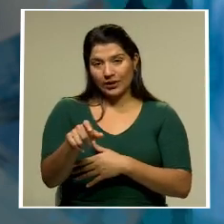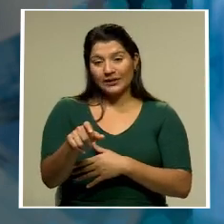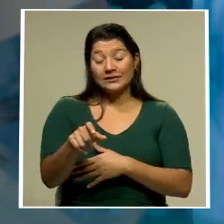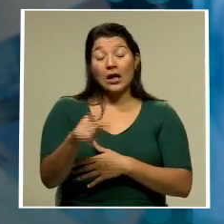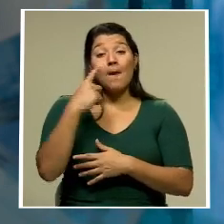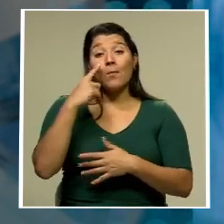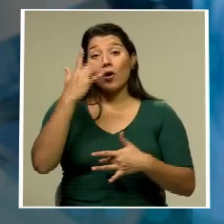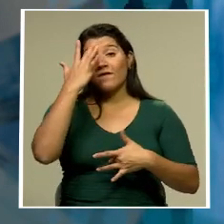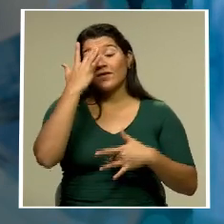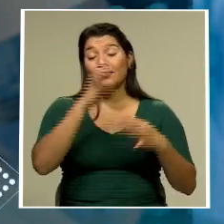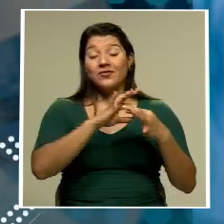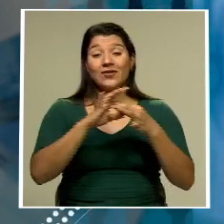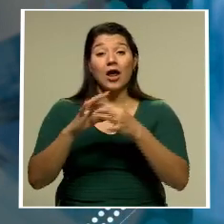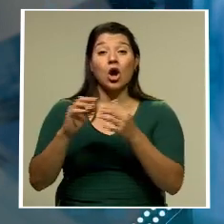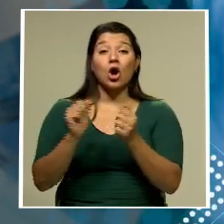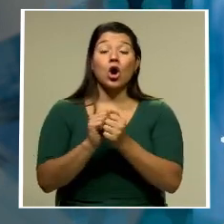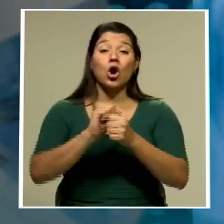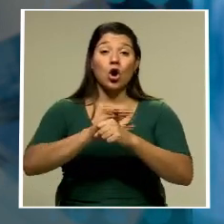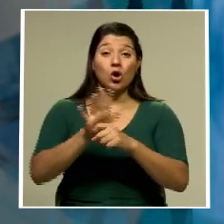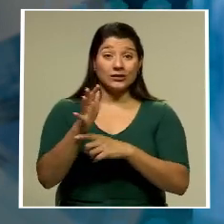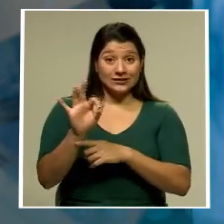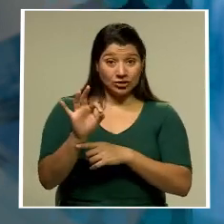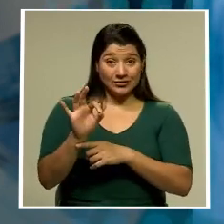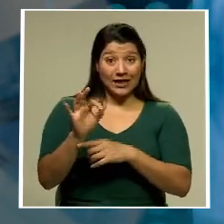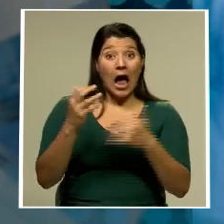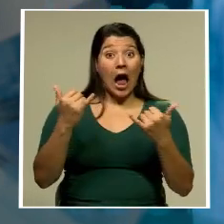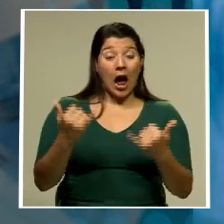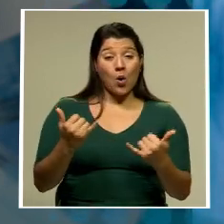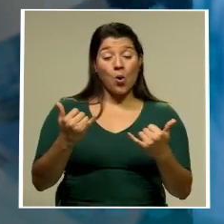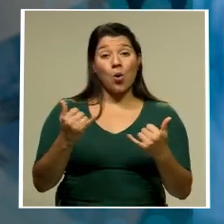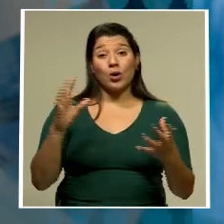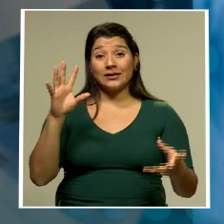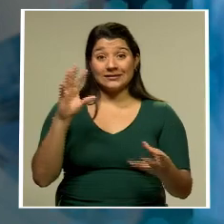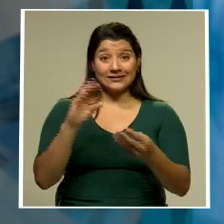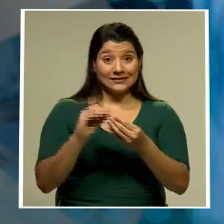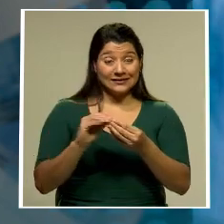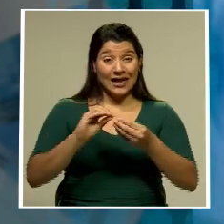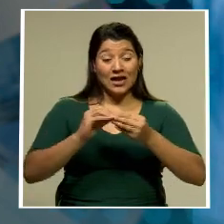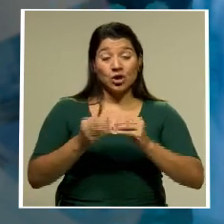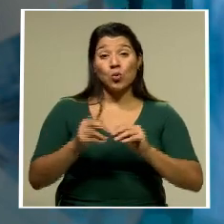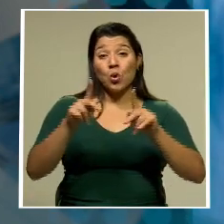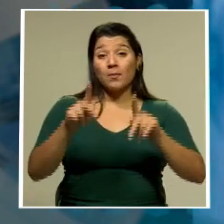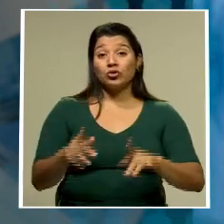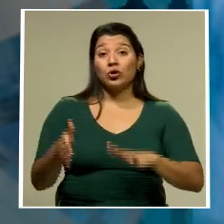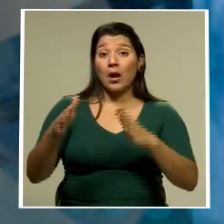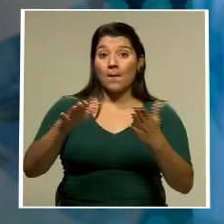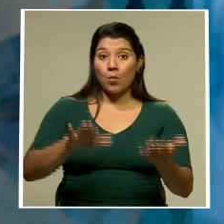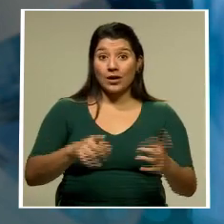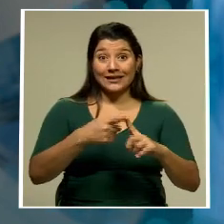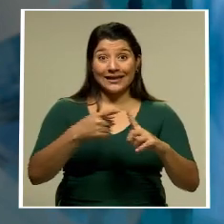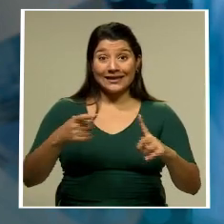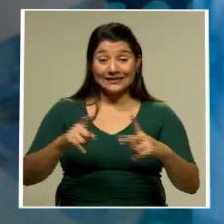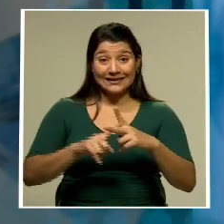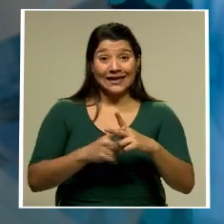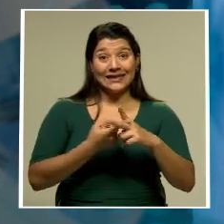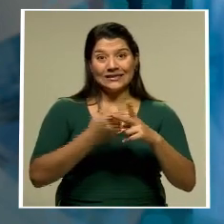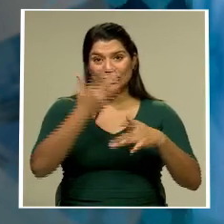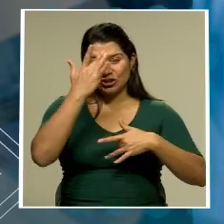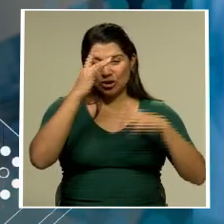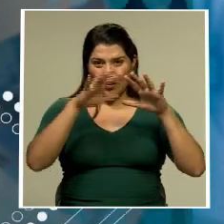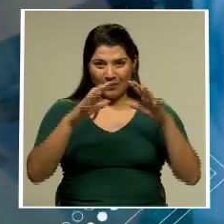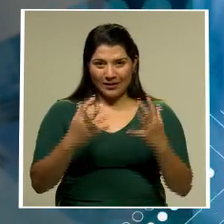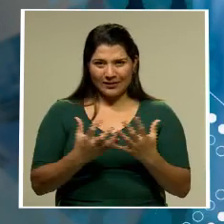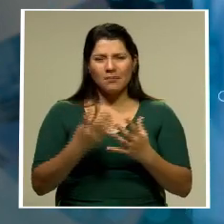por causas asociadas al COVID y en total la cifra de fallecidos desde que inició la pandemia llega